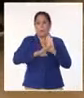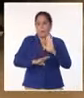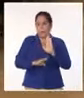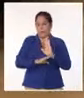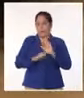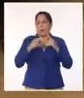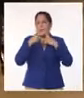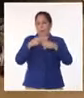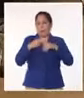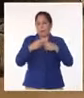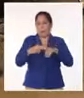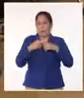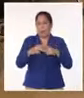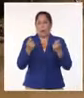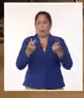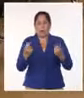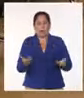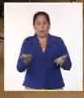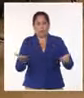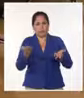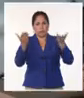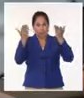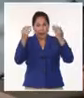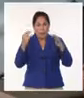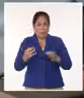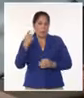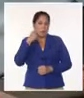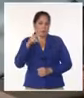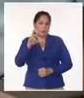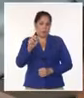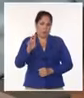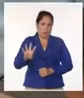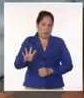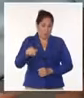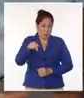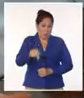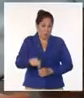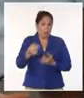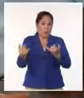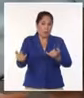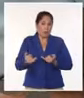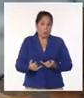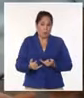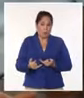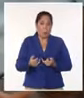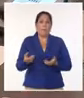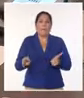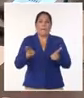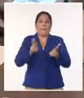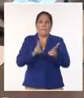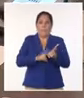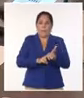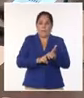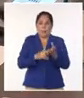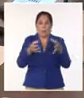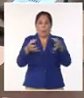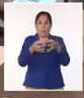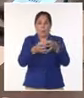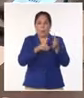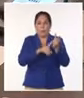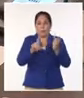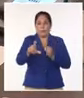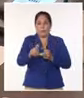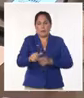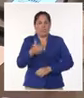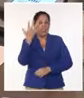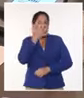corregir distorsiones y reimpulsar la economía en el año 2024? Informó este lunes el miembro del Buró Político del Comité Central del Partido,